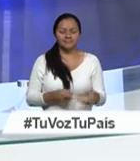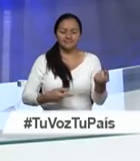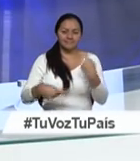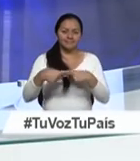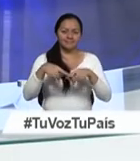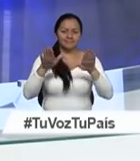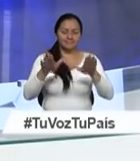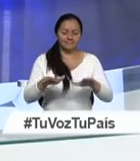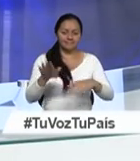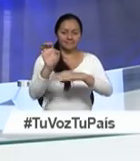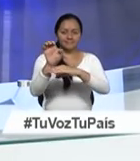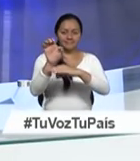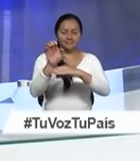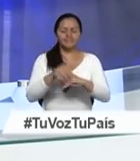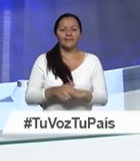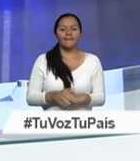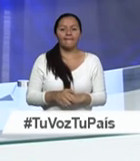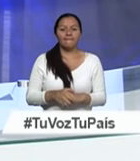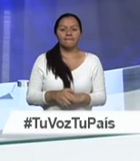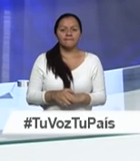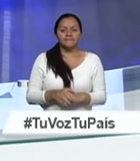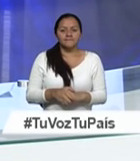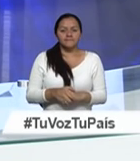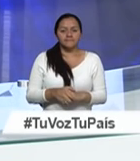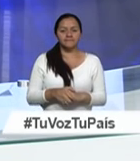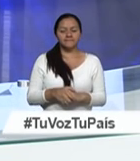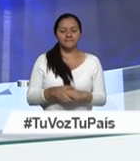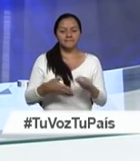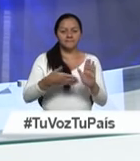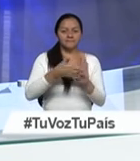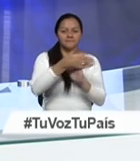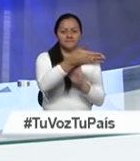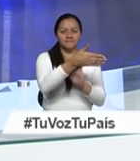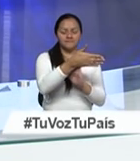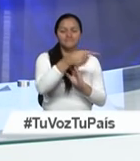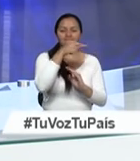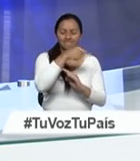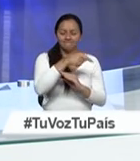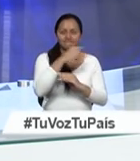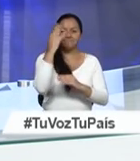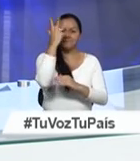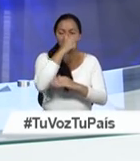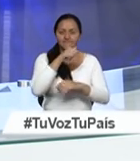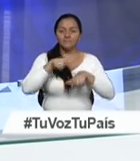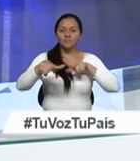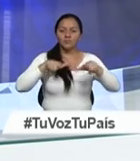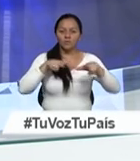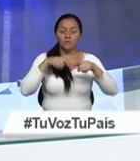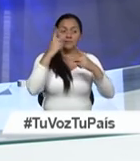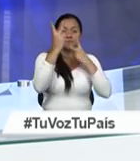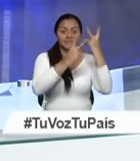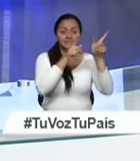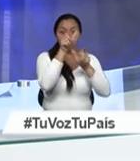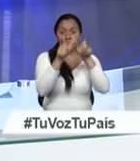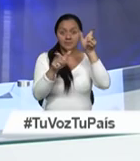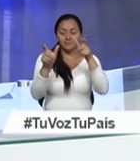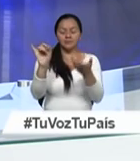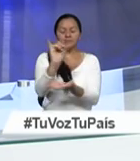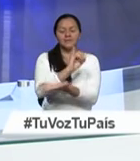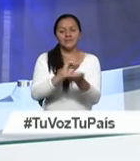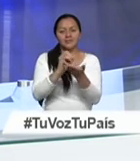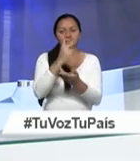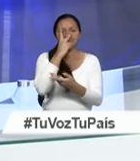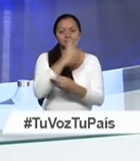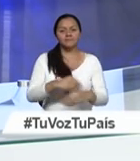Regresamos al contexto nacional y nos trasladamos al norte del país. Fascinante por su naturaleza y su gente, la provincia de Imbabura